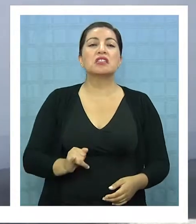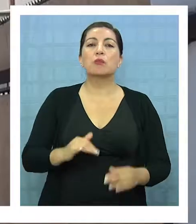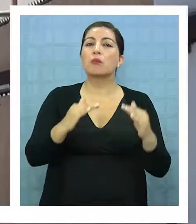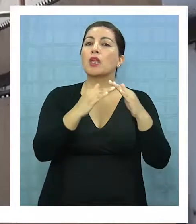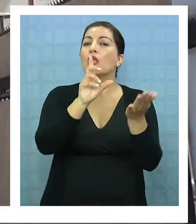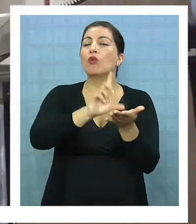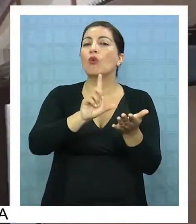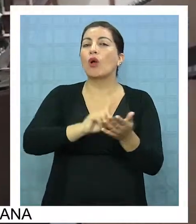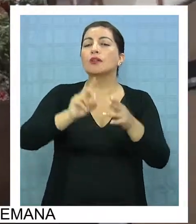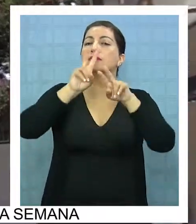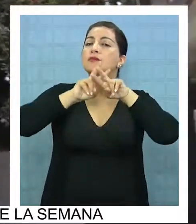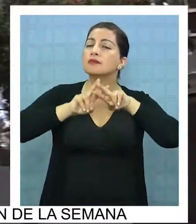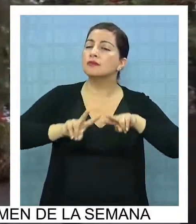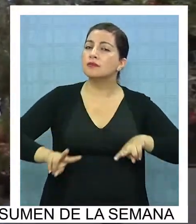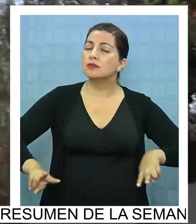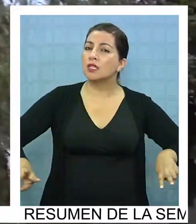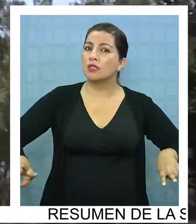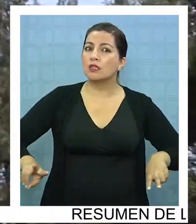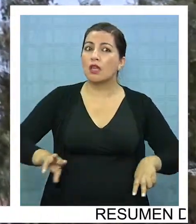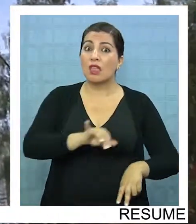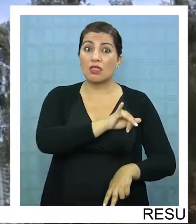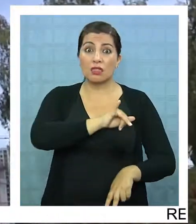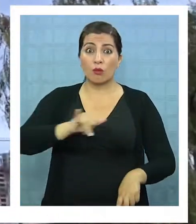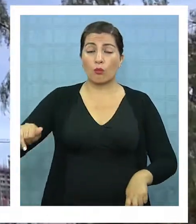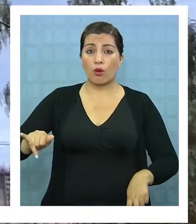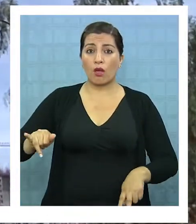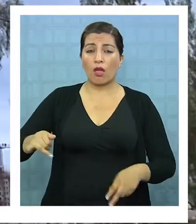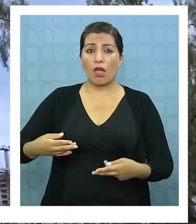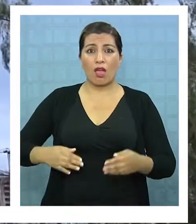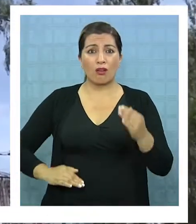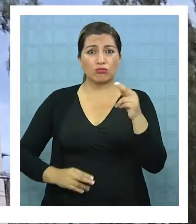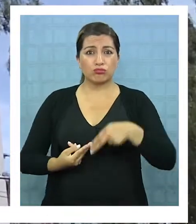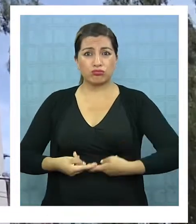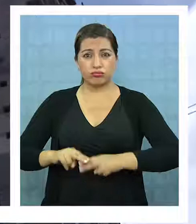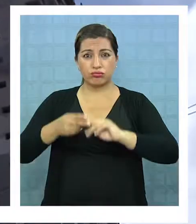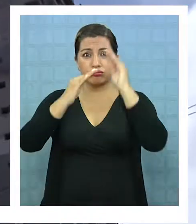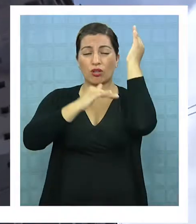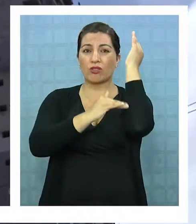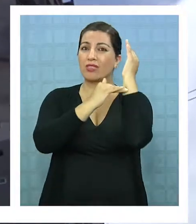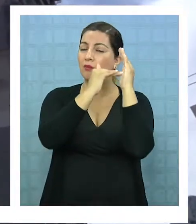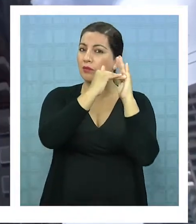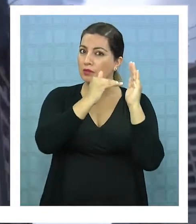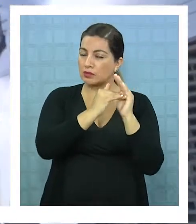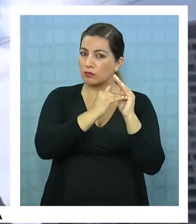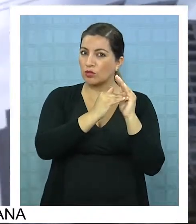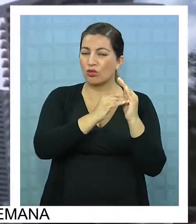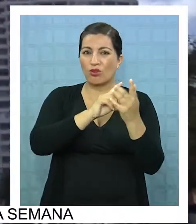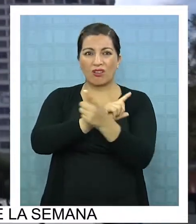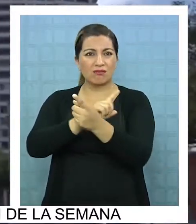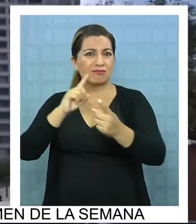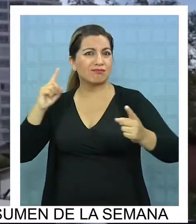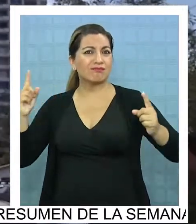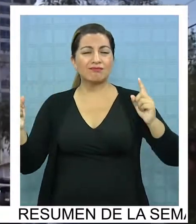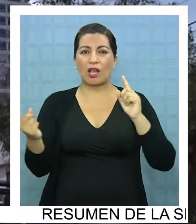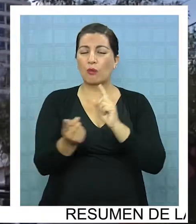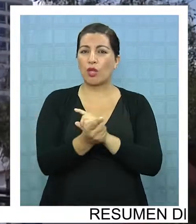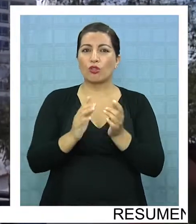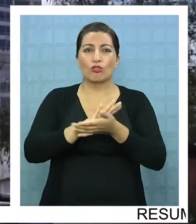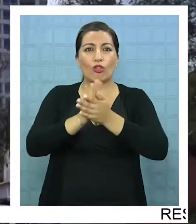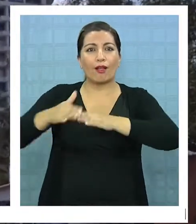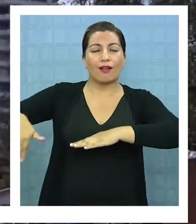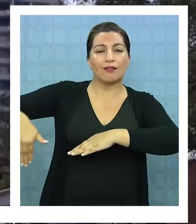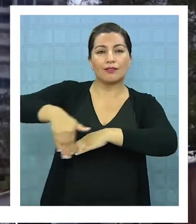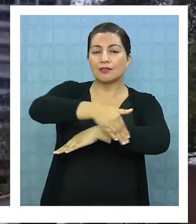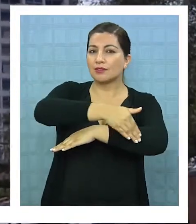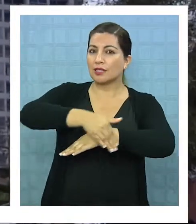de paz y descanso. Pero llegaron los edificios en altura y los departamentos masivos, que cambiaron la impronta del barrio y